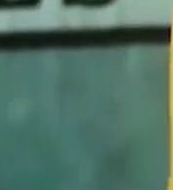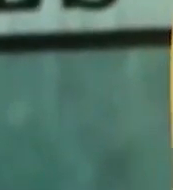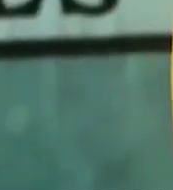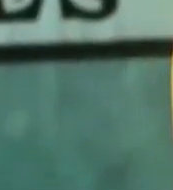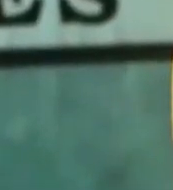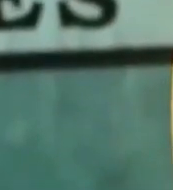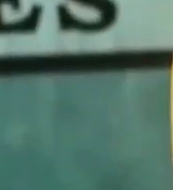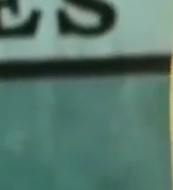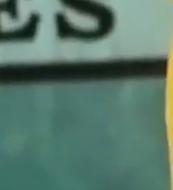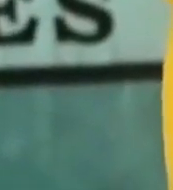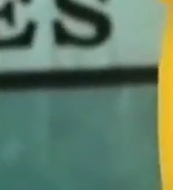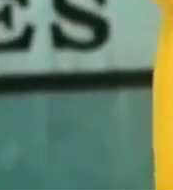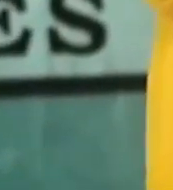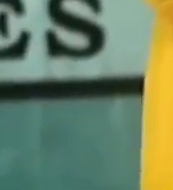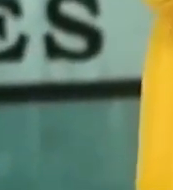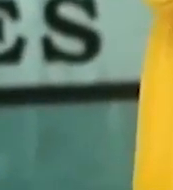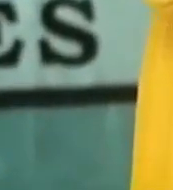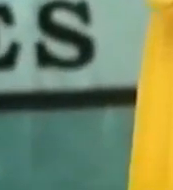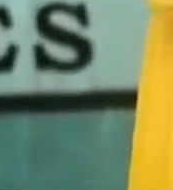my